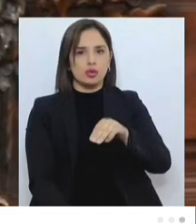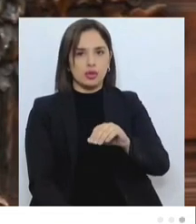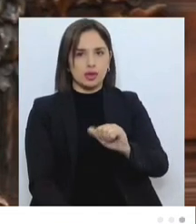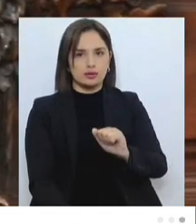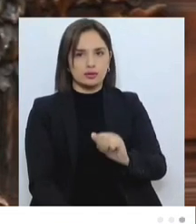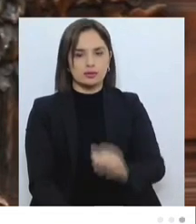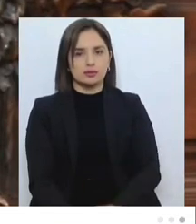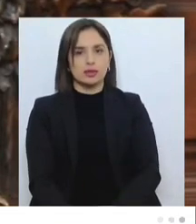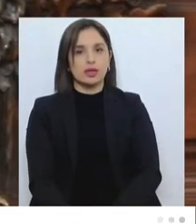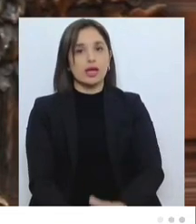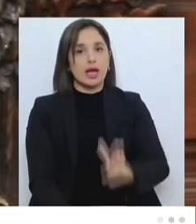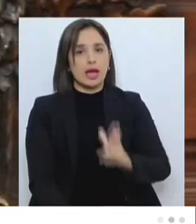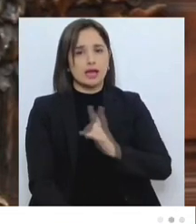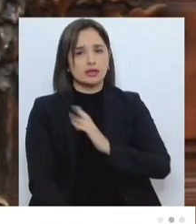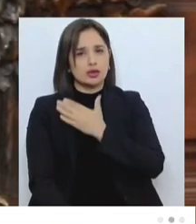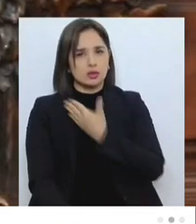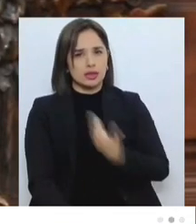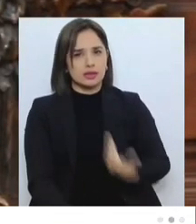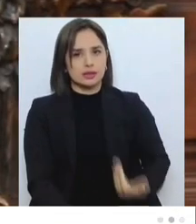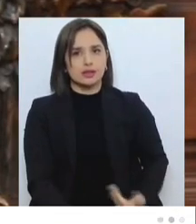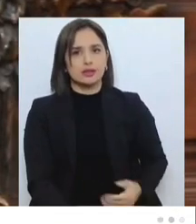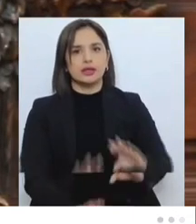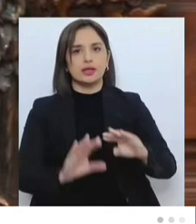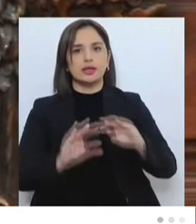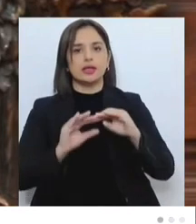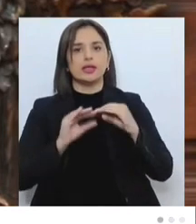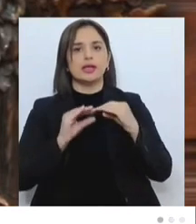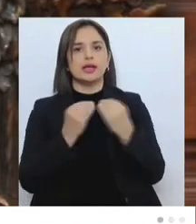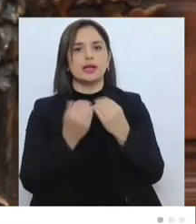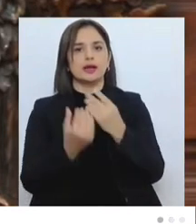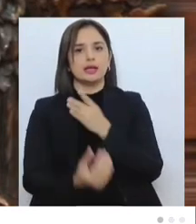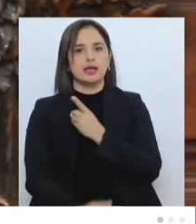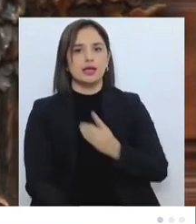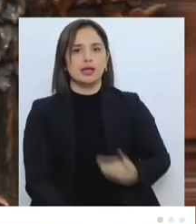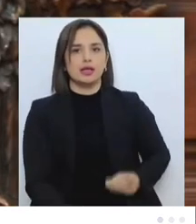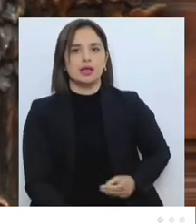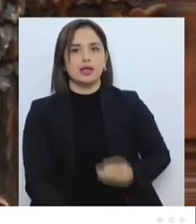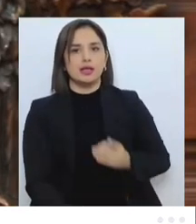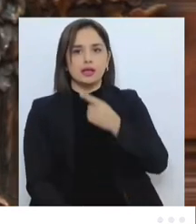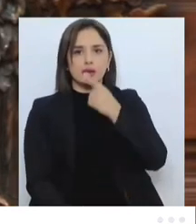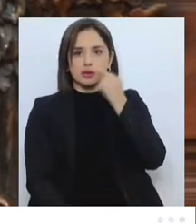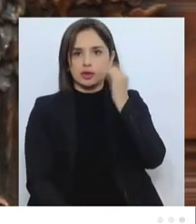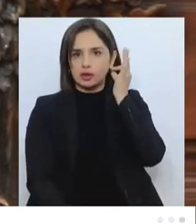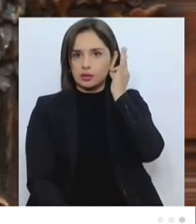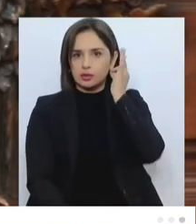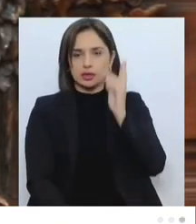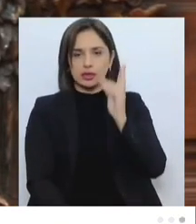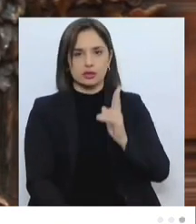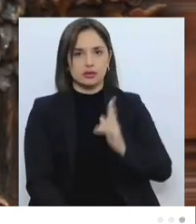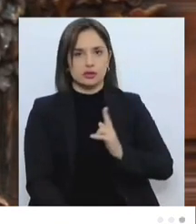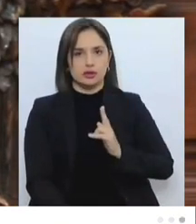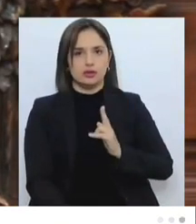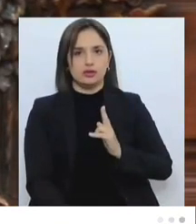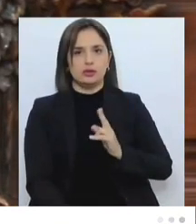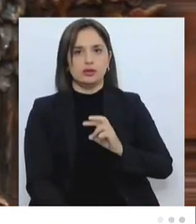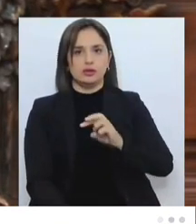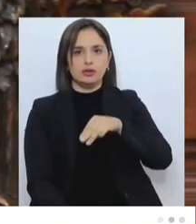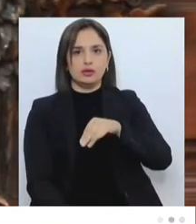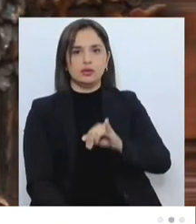al excelentísimo señor presidente de la Cámara de Diputados y Diputadas, señor Vlado Mirosovich.